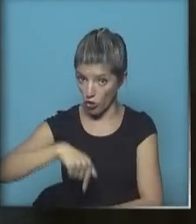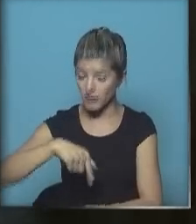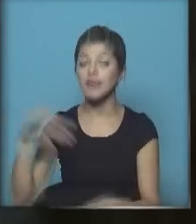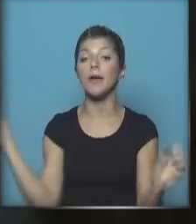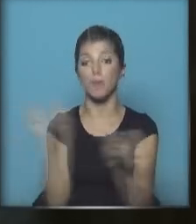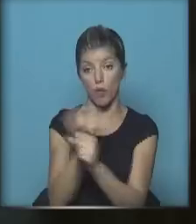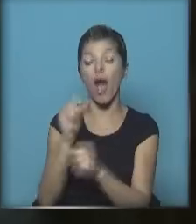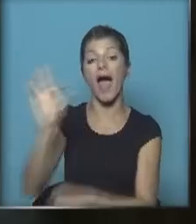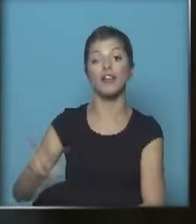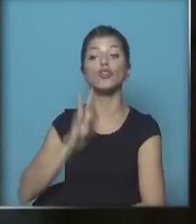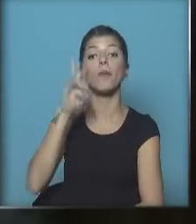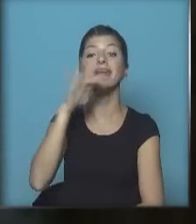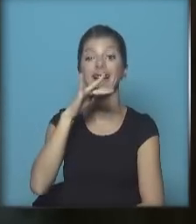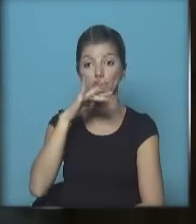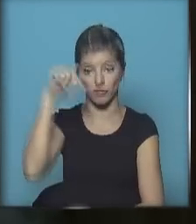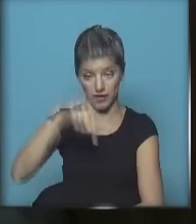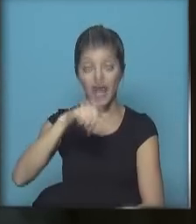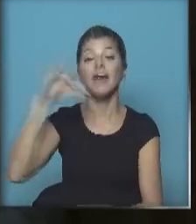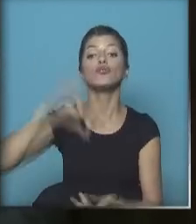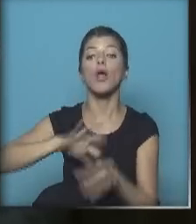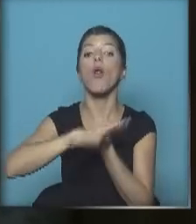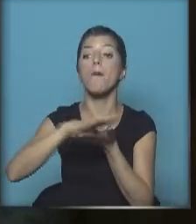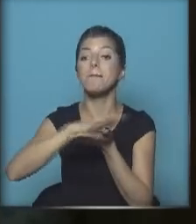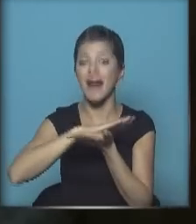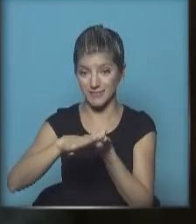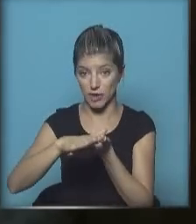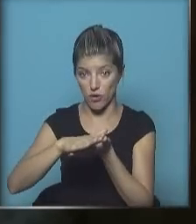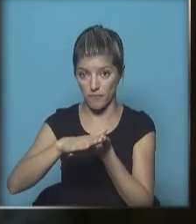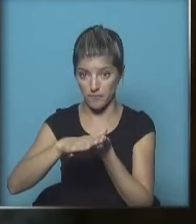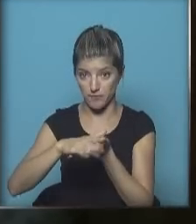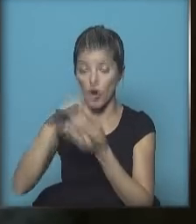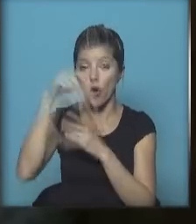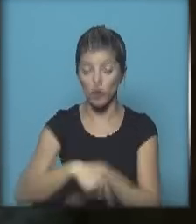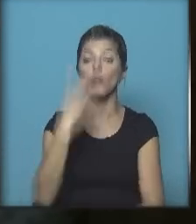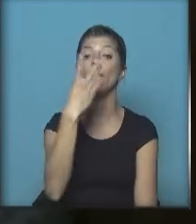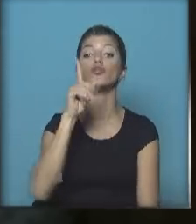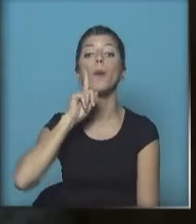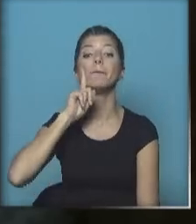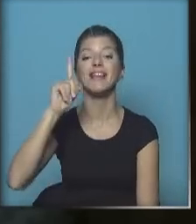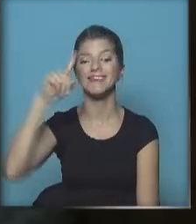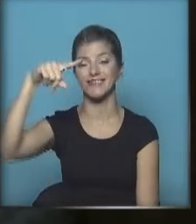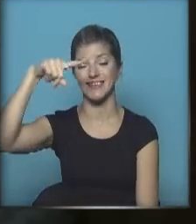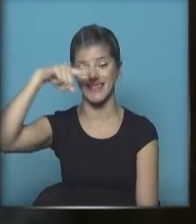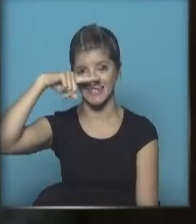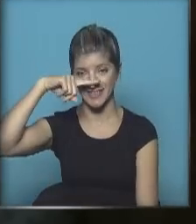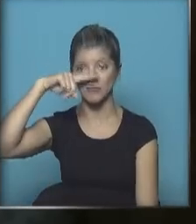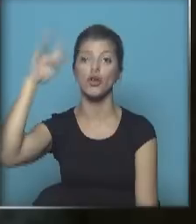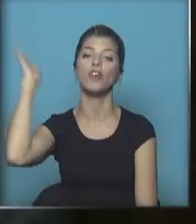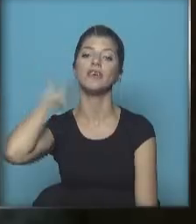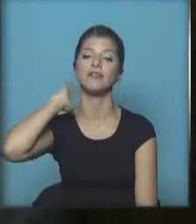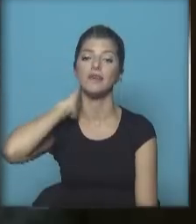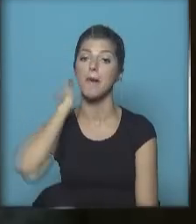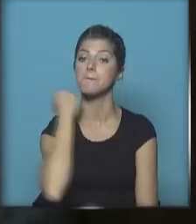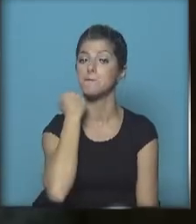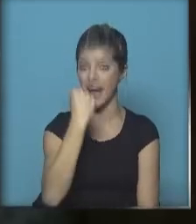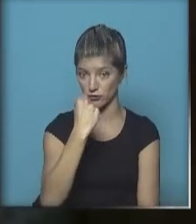el año 2014. El salario mínimo vital y móvil hoy es de 4.716